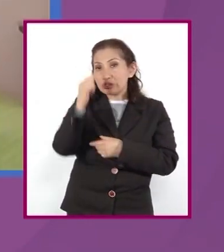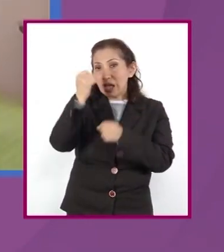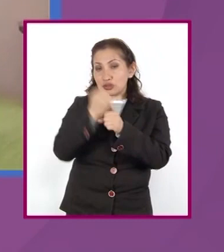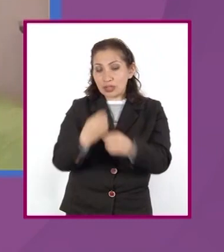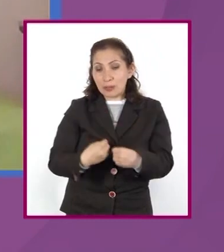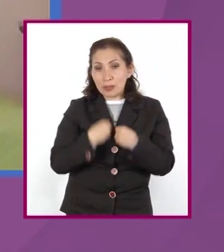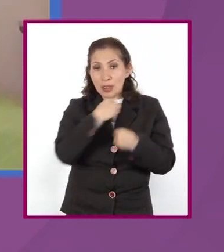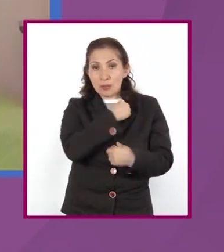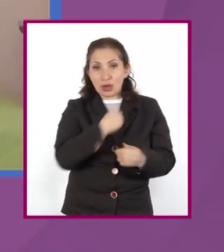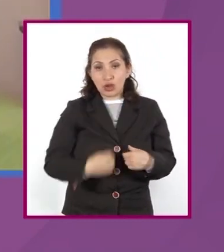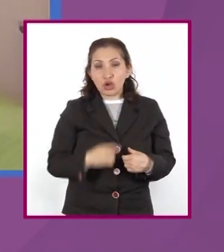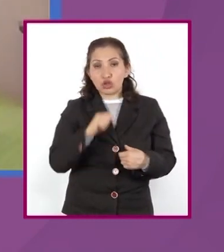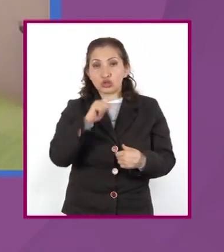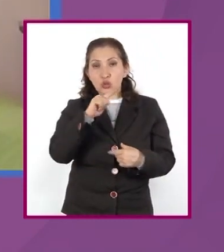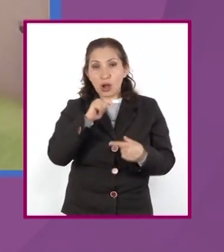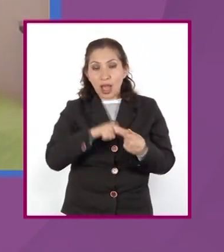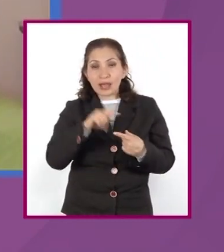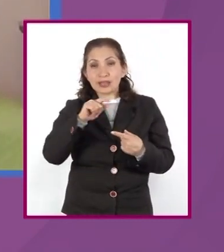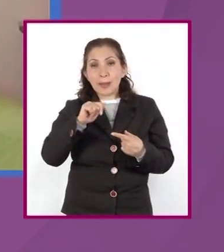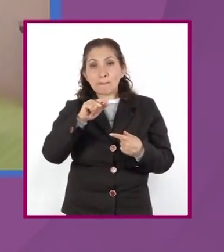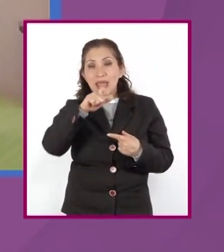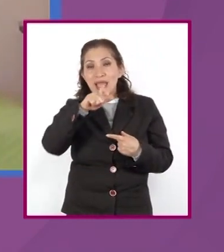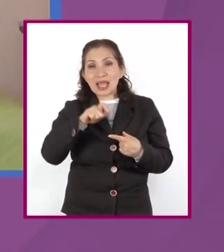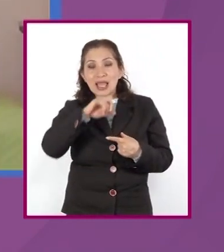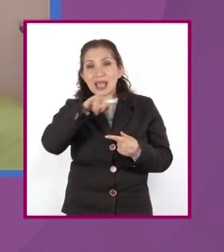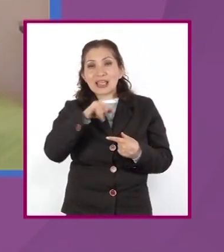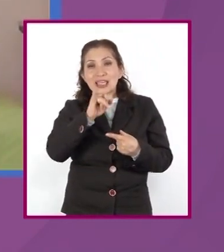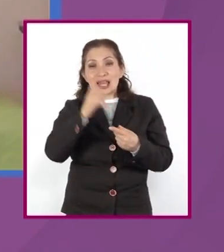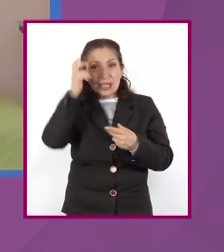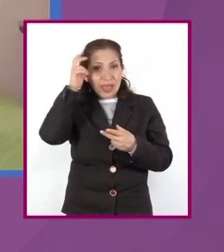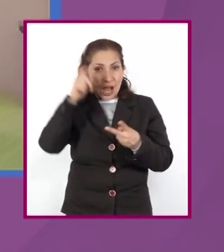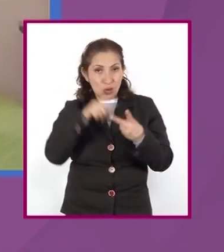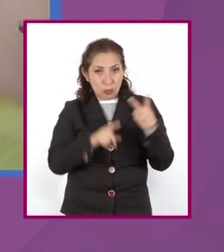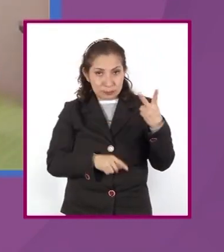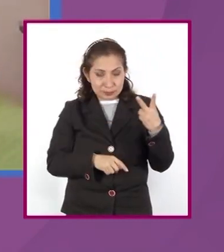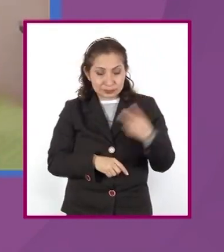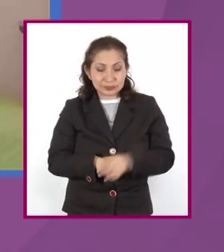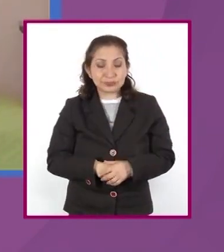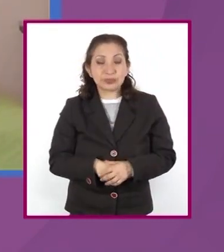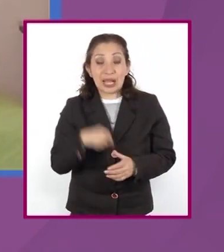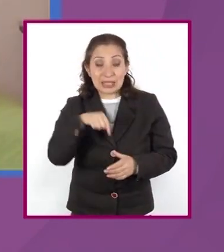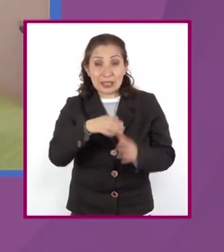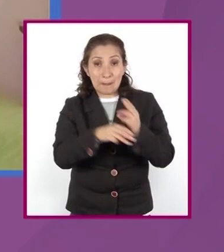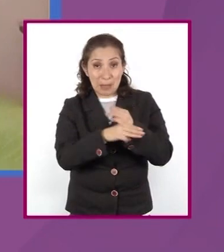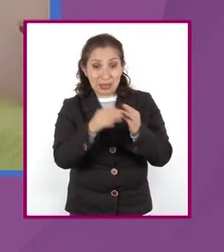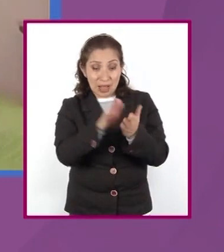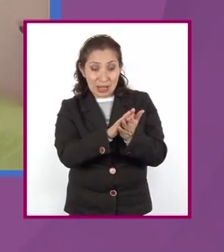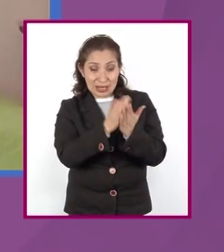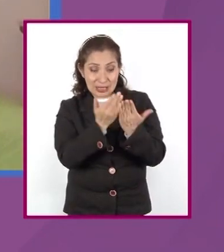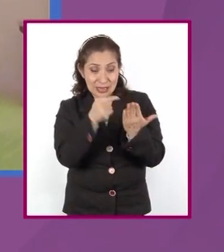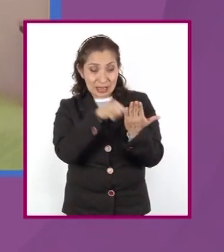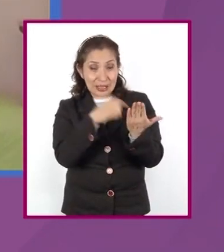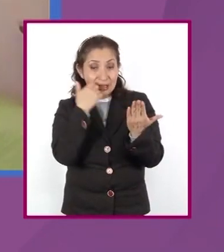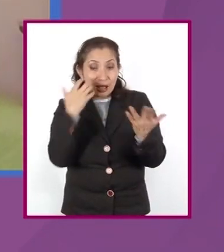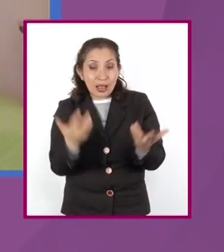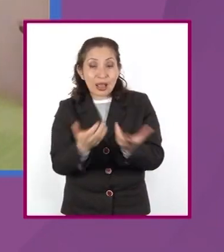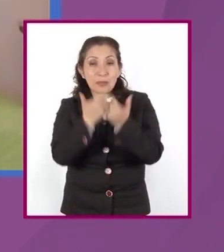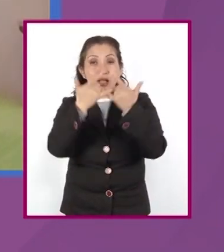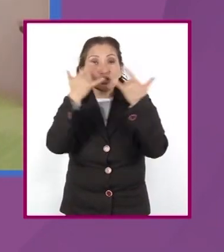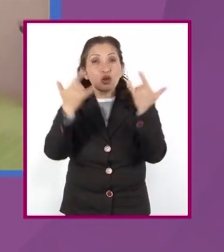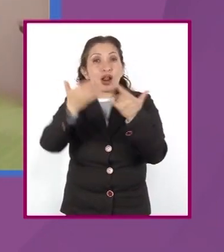en los municipios de Tula y Tepeji en el estado de Hidalgo. Este material también busca recuperar la